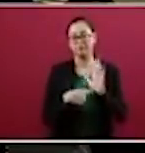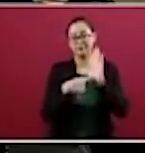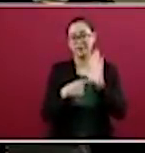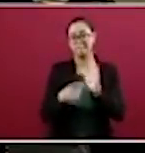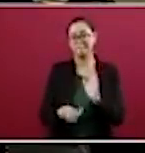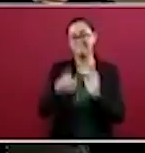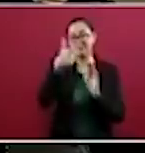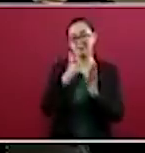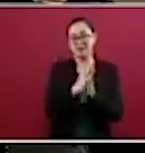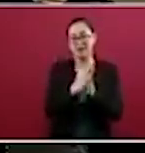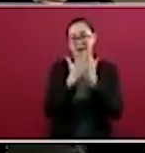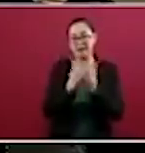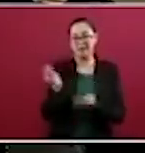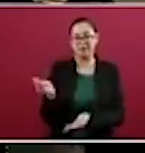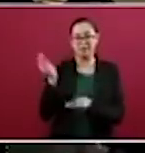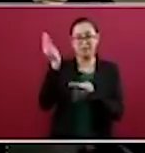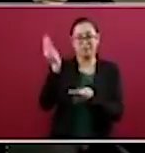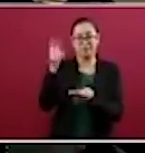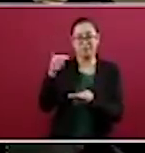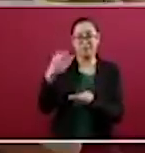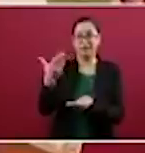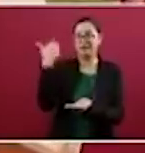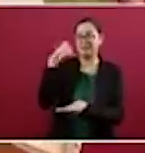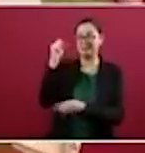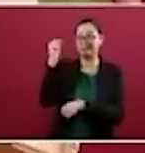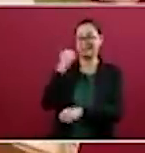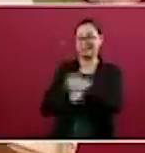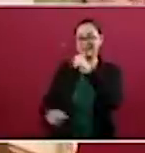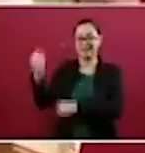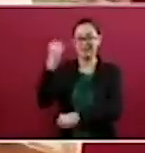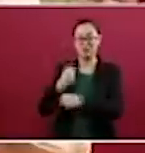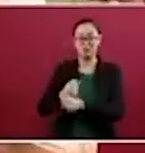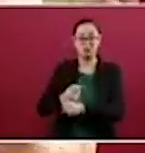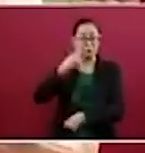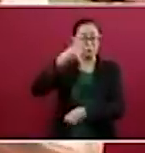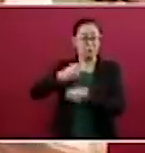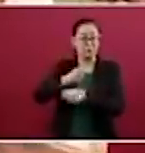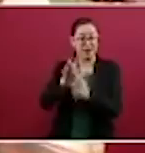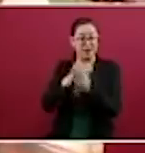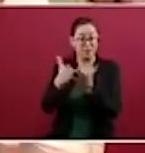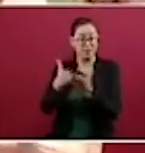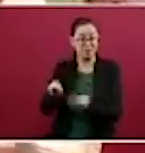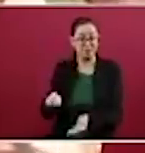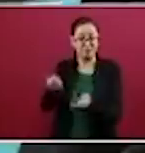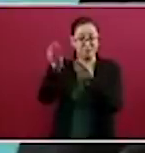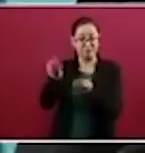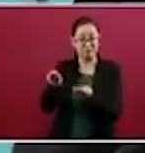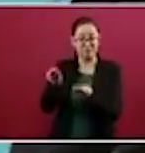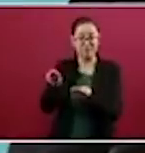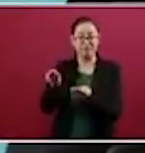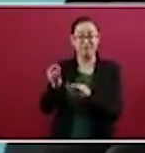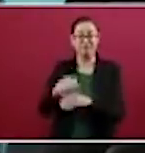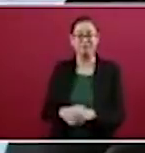gratuito que se entregó en México hace 60 años y otro que quizás